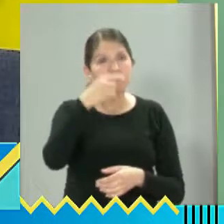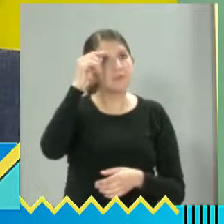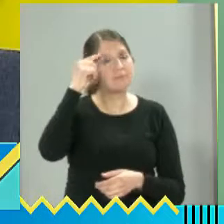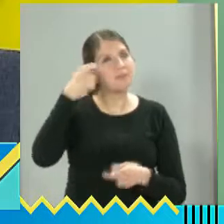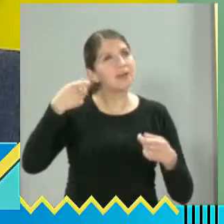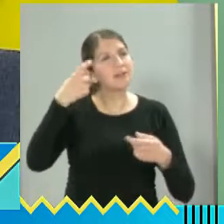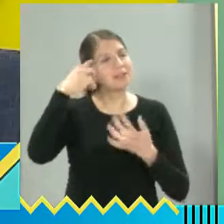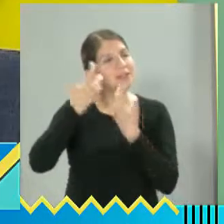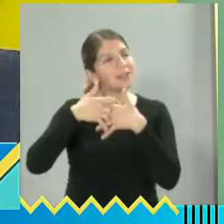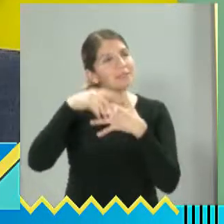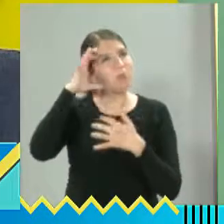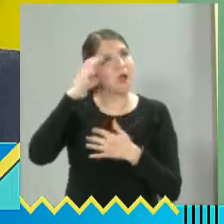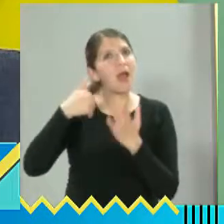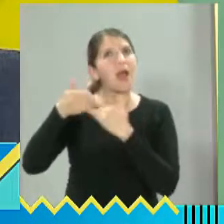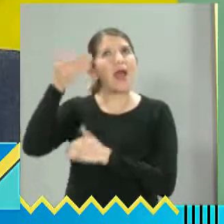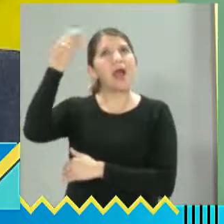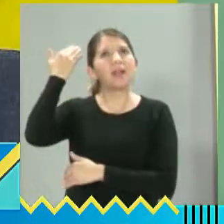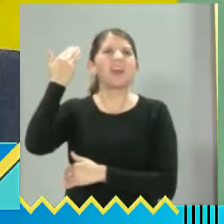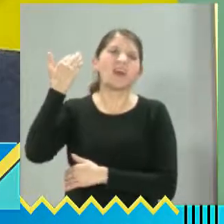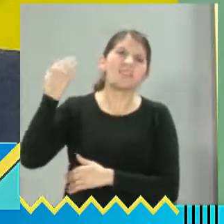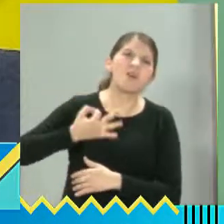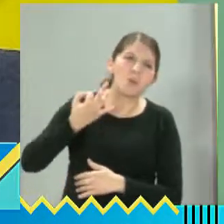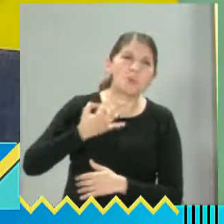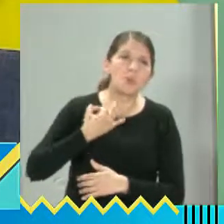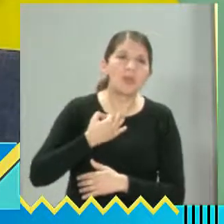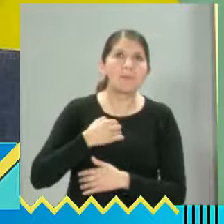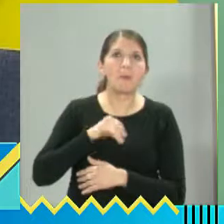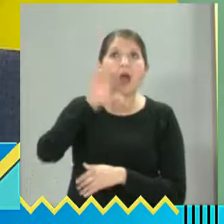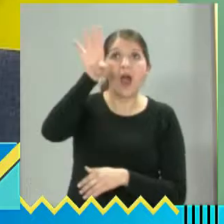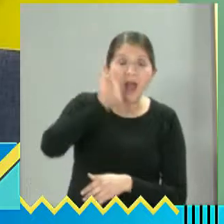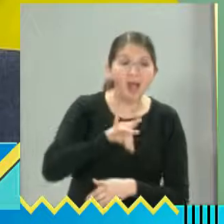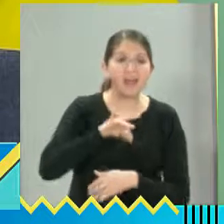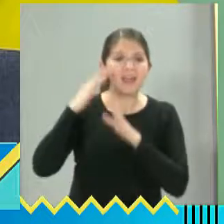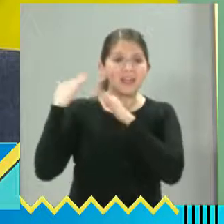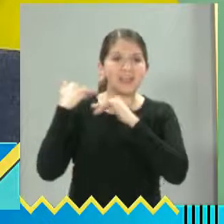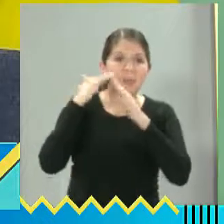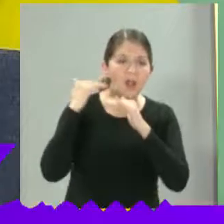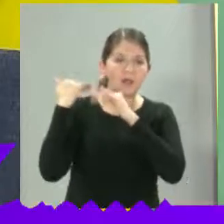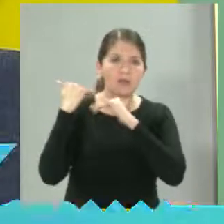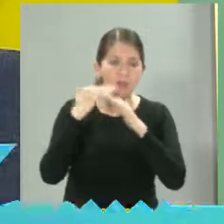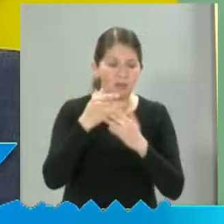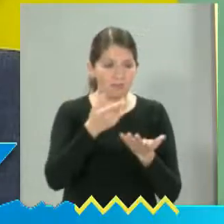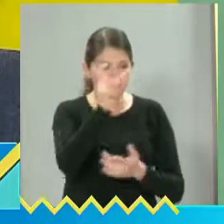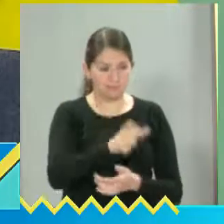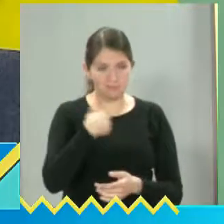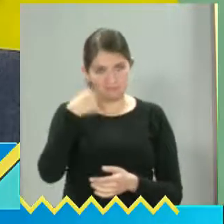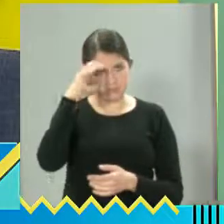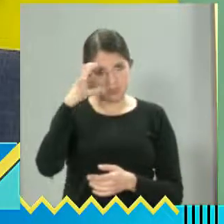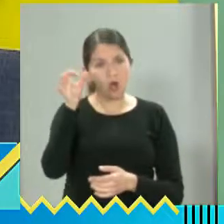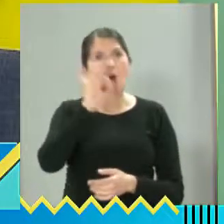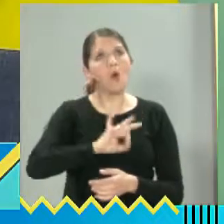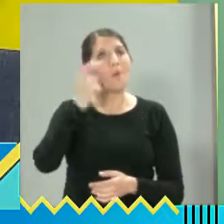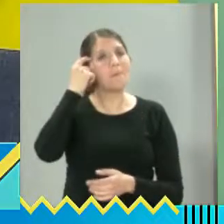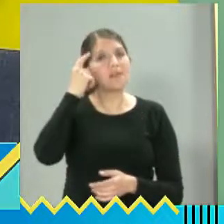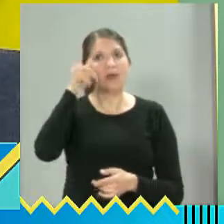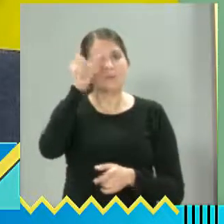recuerdos de decir, bueno, en aquella época estábamos bien porque gobernaba tal partido y gastaba en tales y cuales